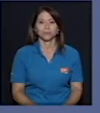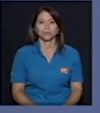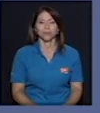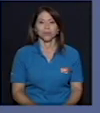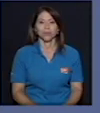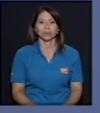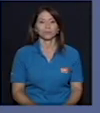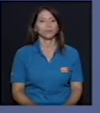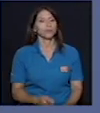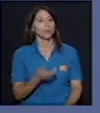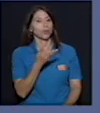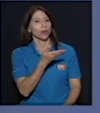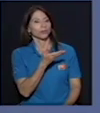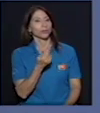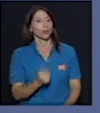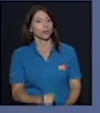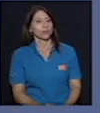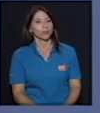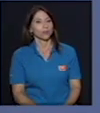Don Álvaro,